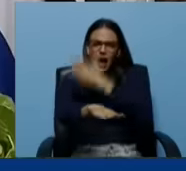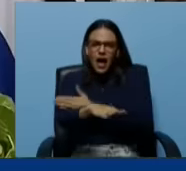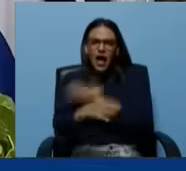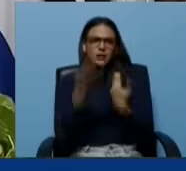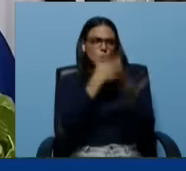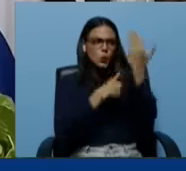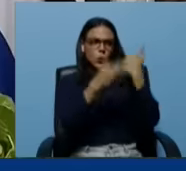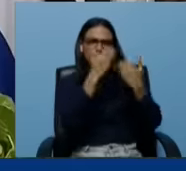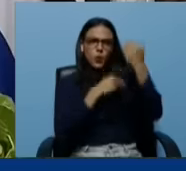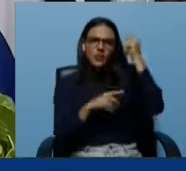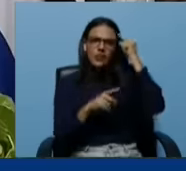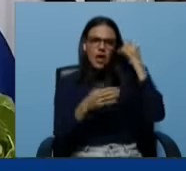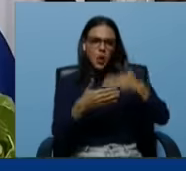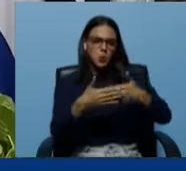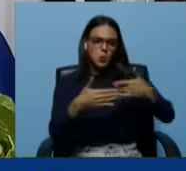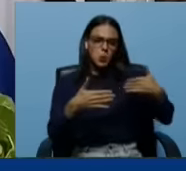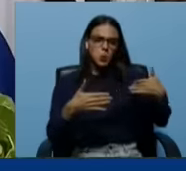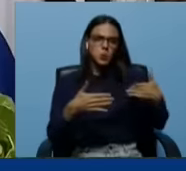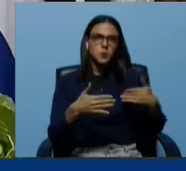días antes,